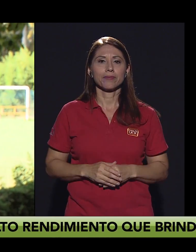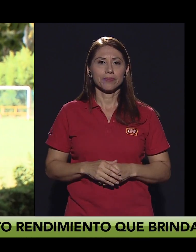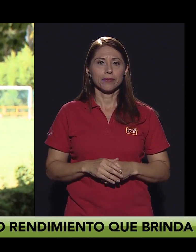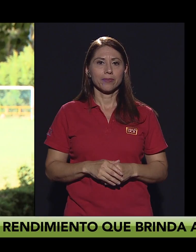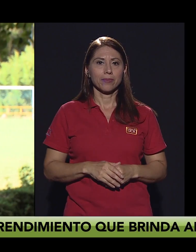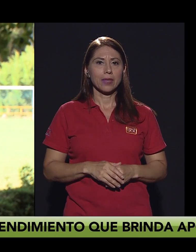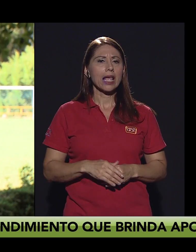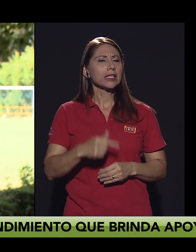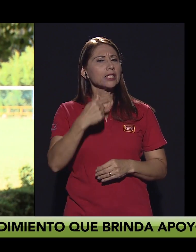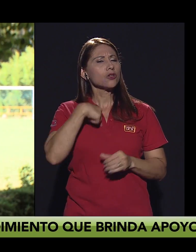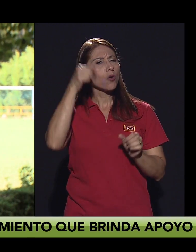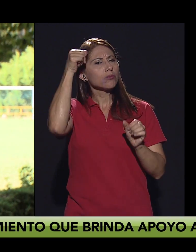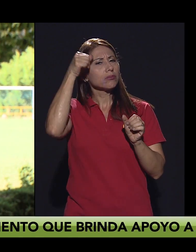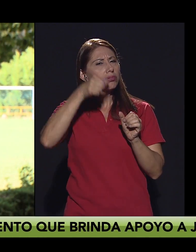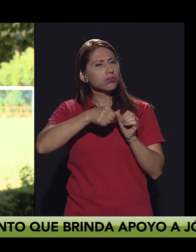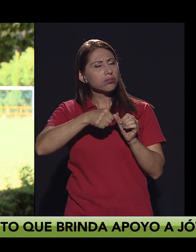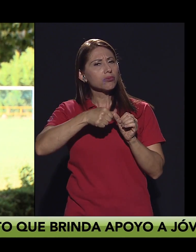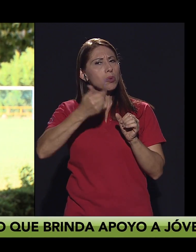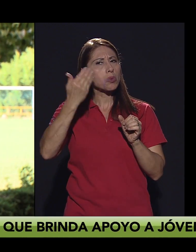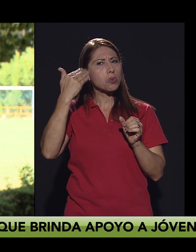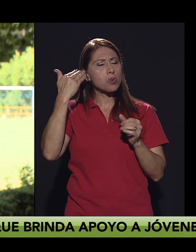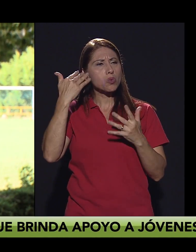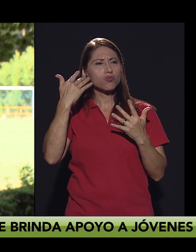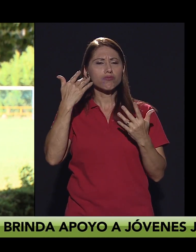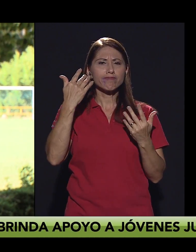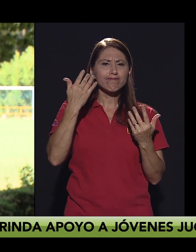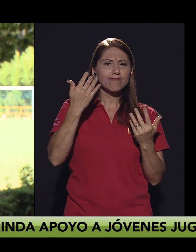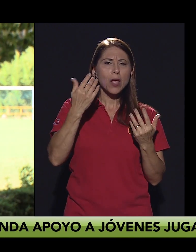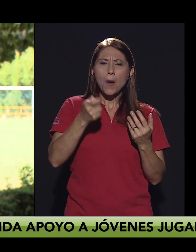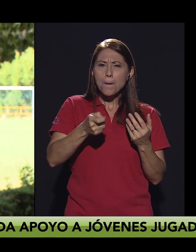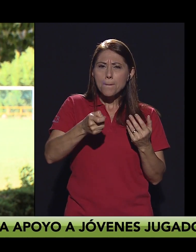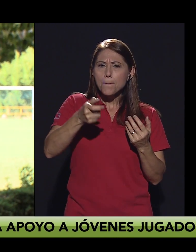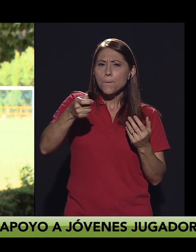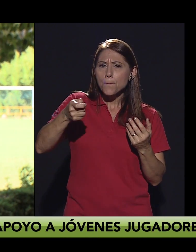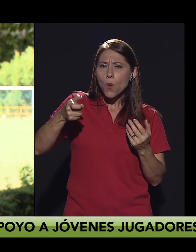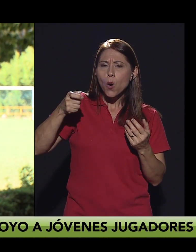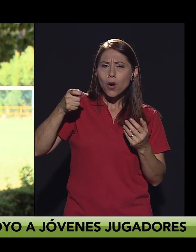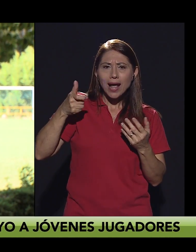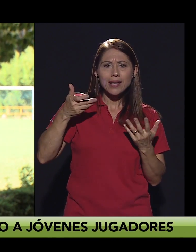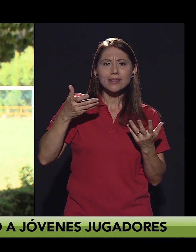hago memoria, son muy pocos las